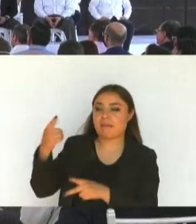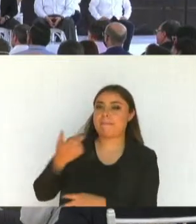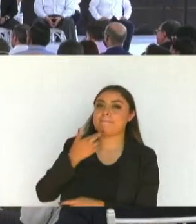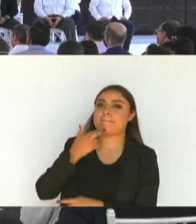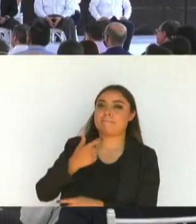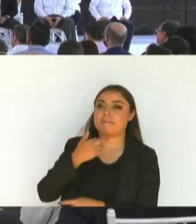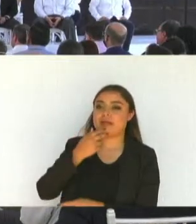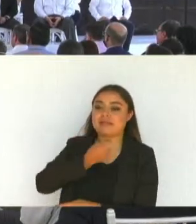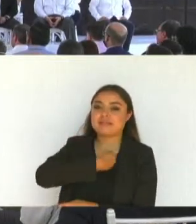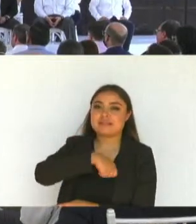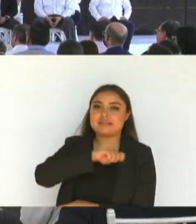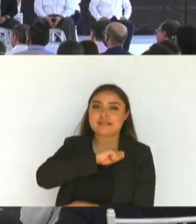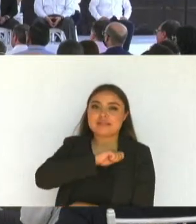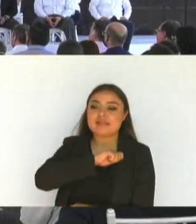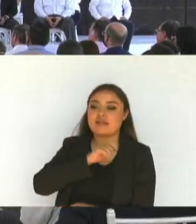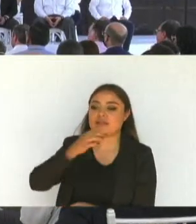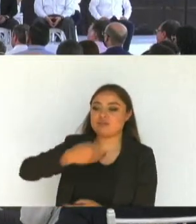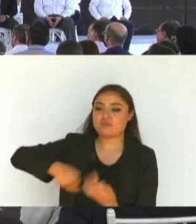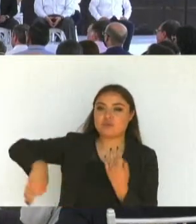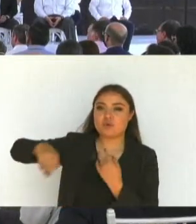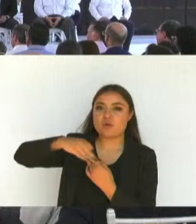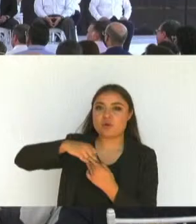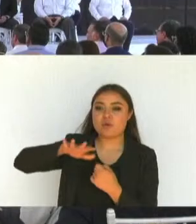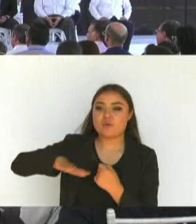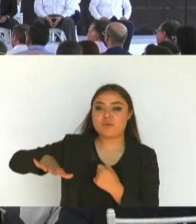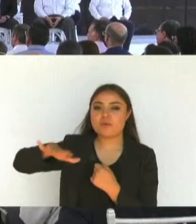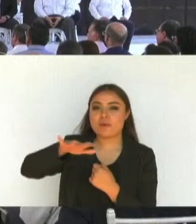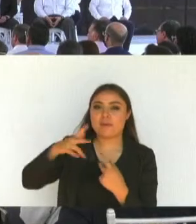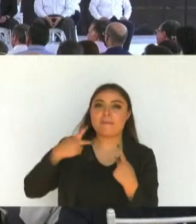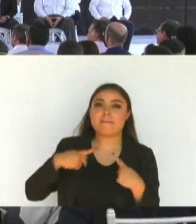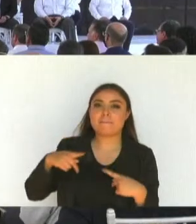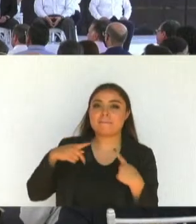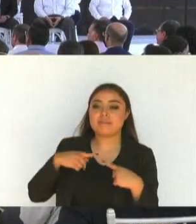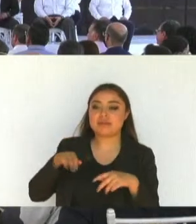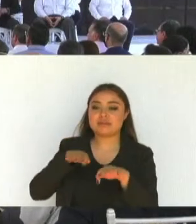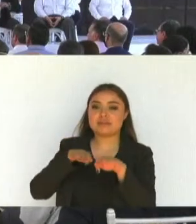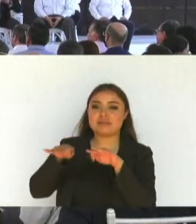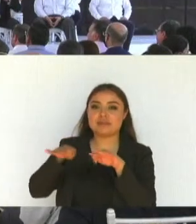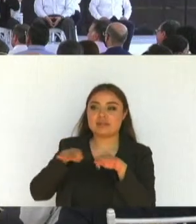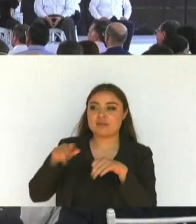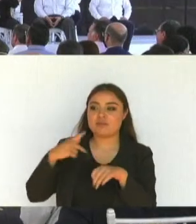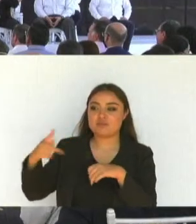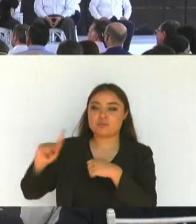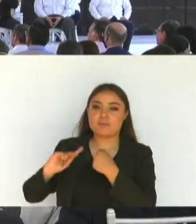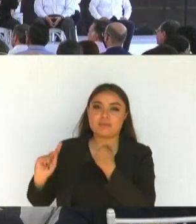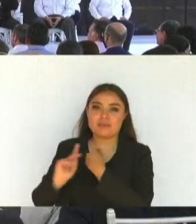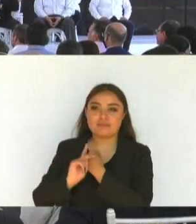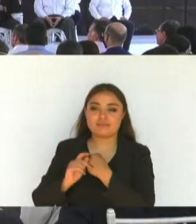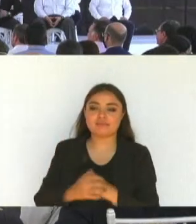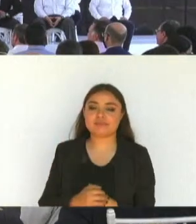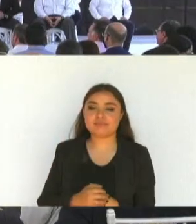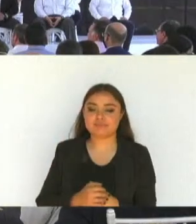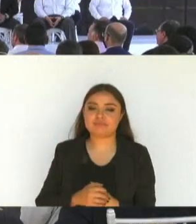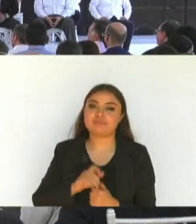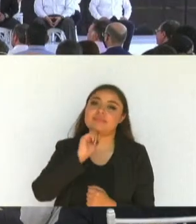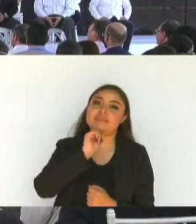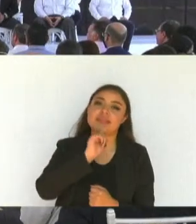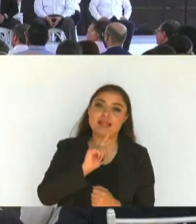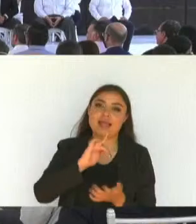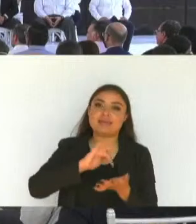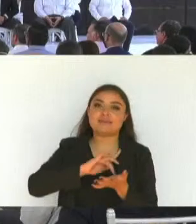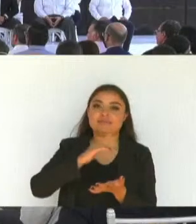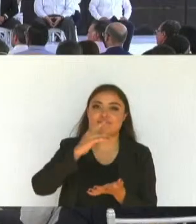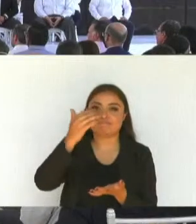salud y seguridad de las y los colaboradores en nuestro país. Por supuesto, agradecer la